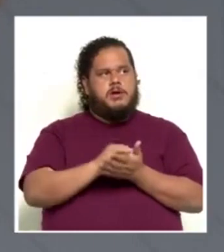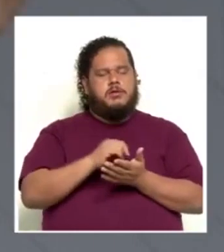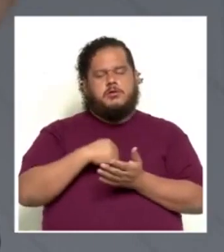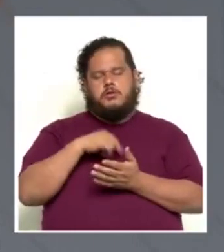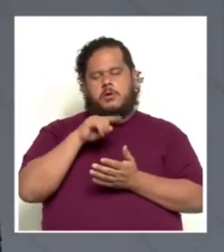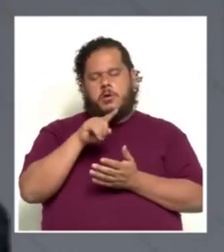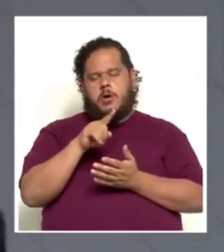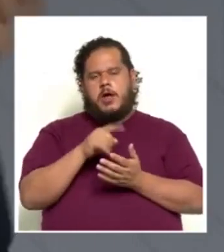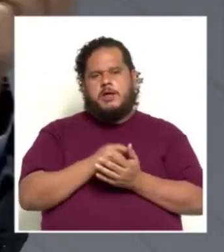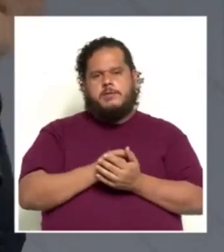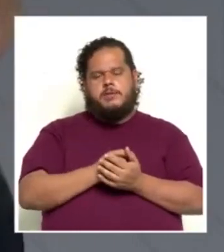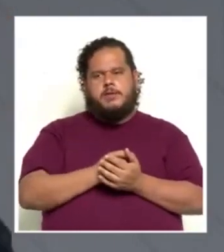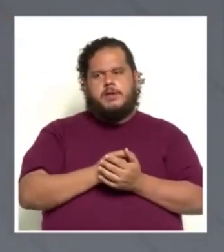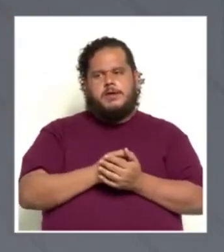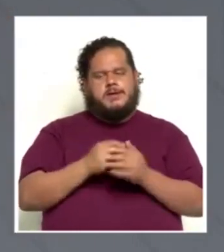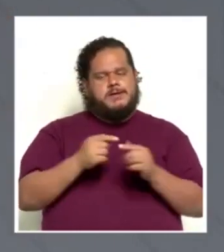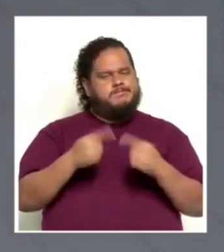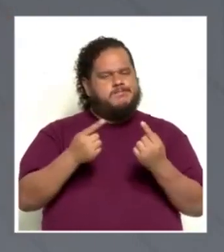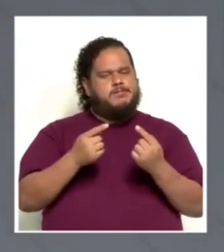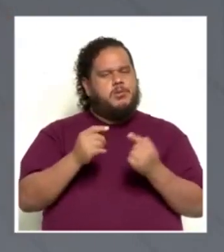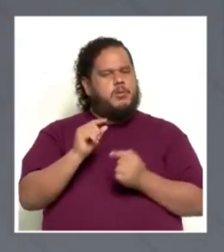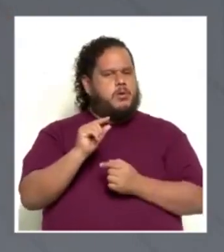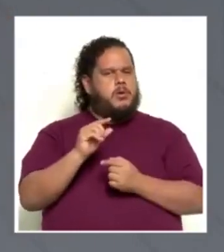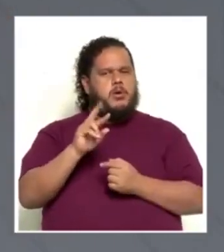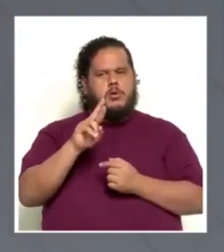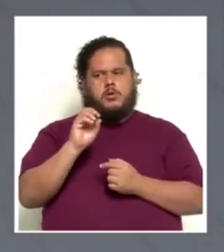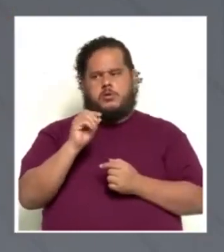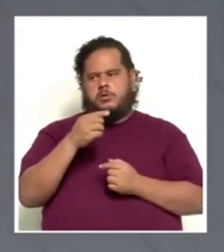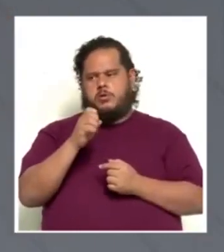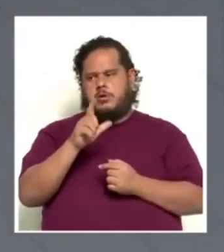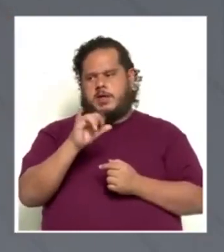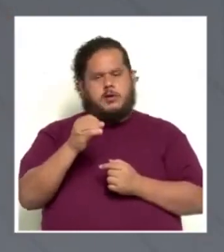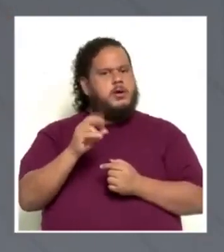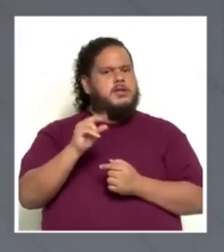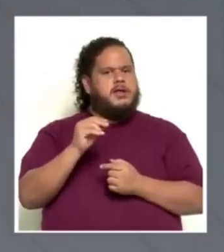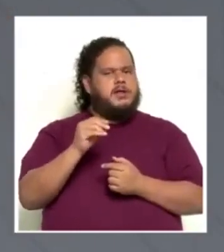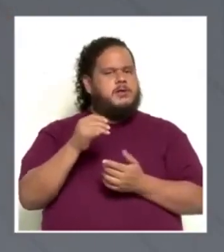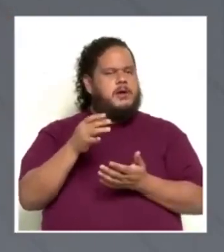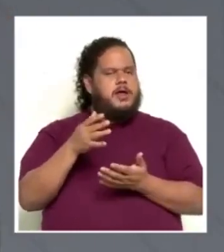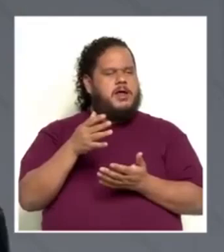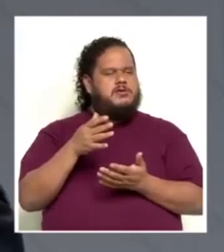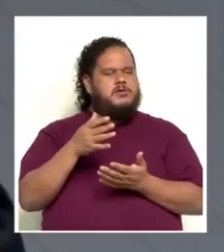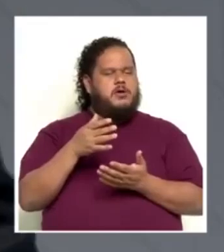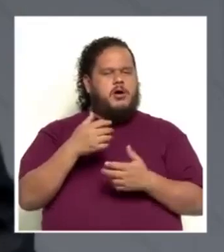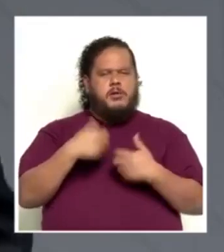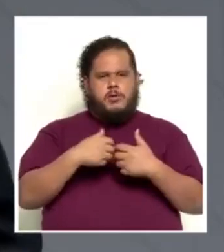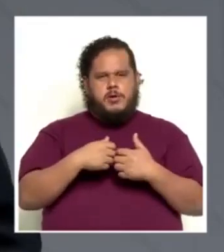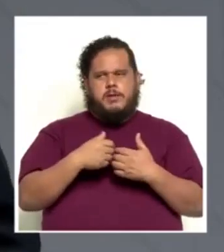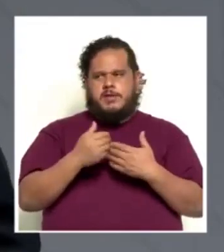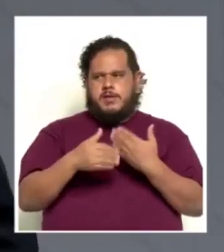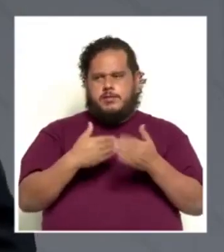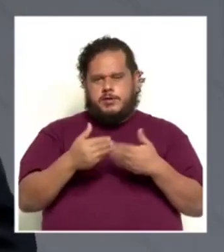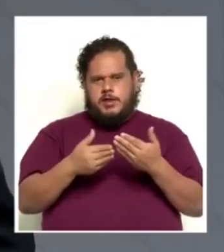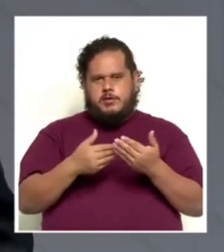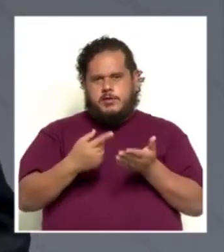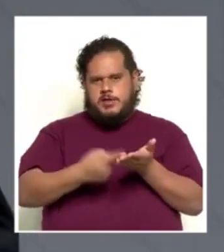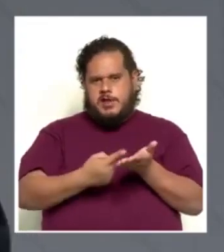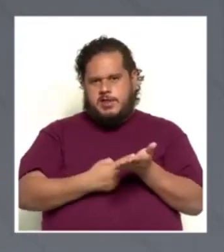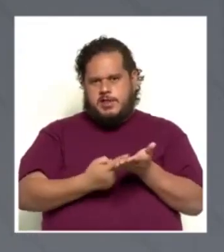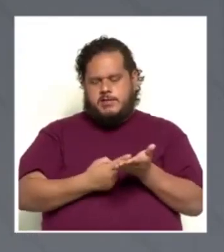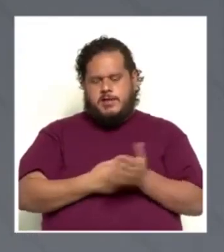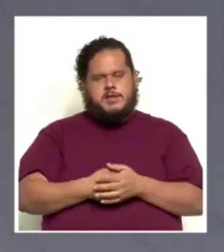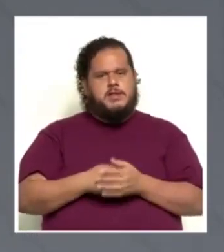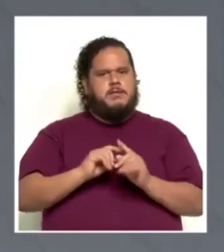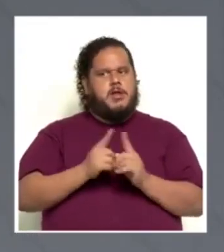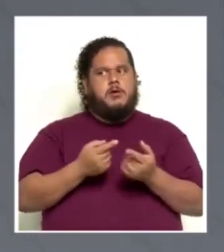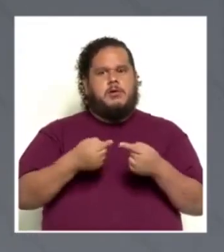ahí discrepo un poco con Rogelio, digamos, de que no le haya hecho daño el proceso, digamos, de debates. Lo